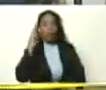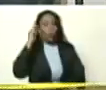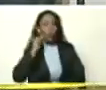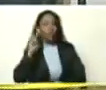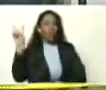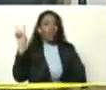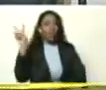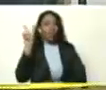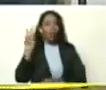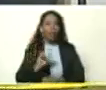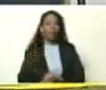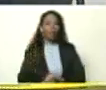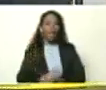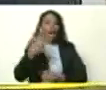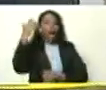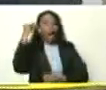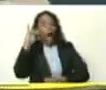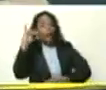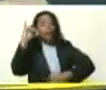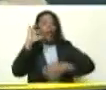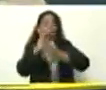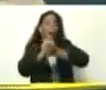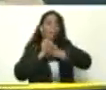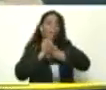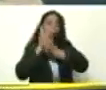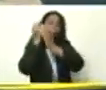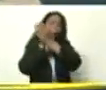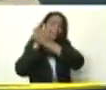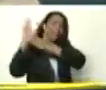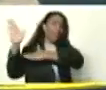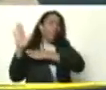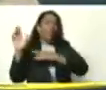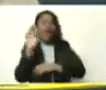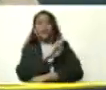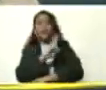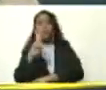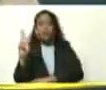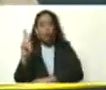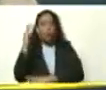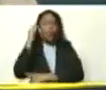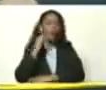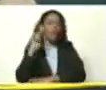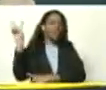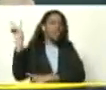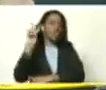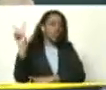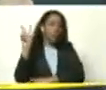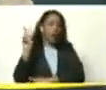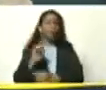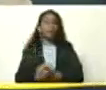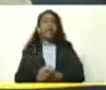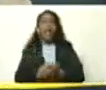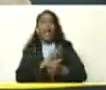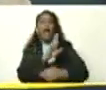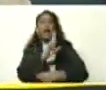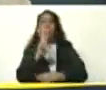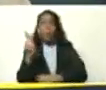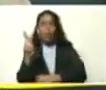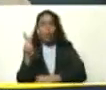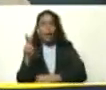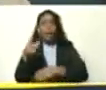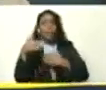de Venezuela. Cuente con la amistad eterna de la República Bolivariana de Venezuela y la República